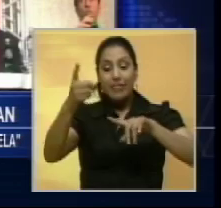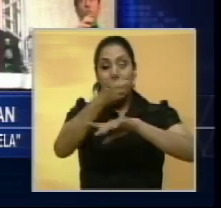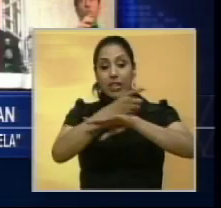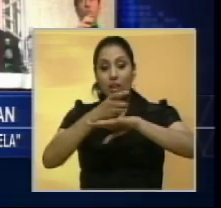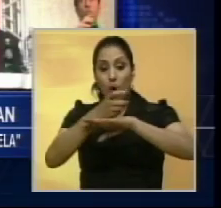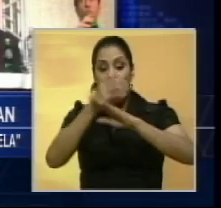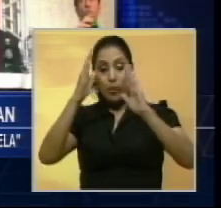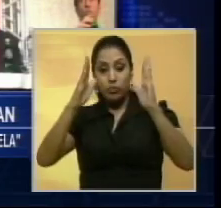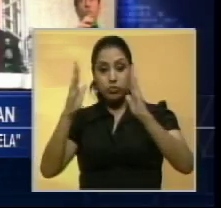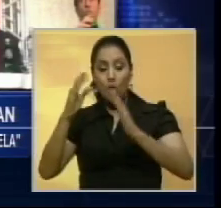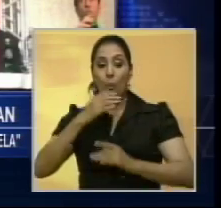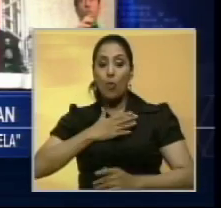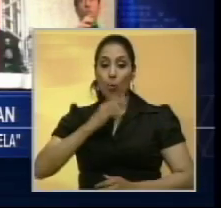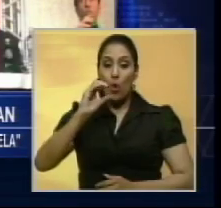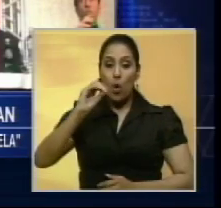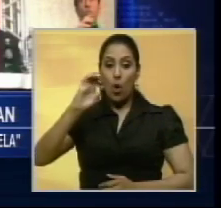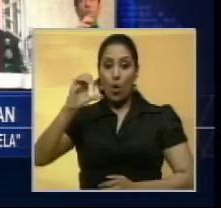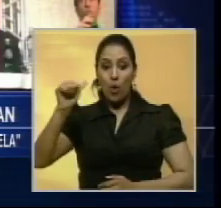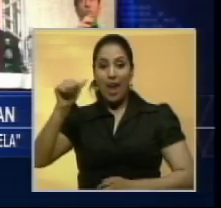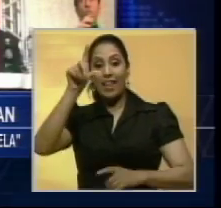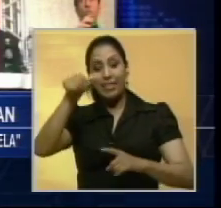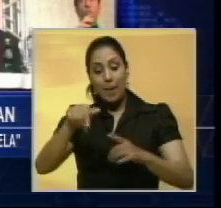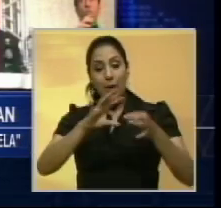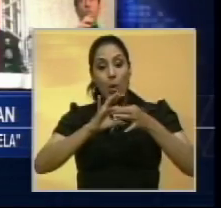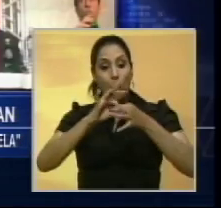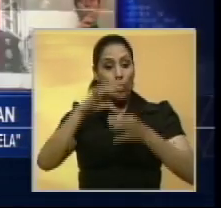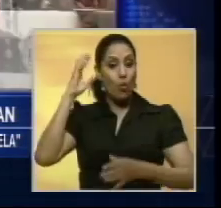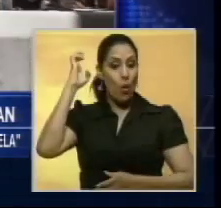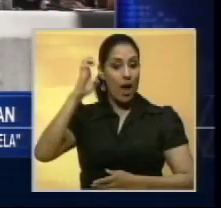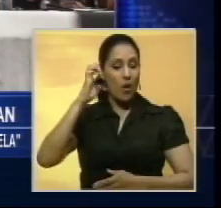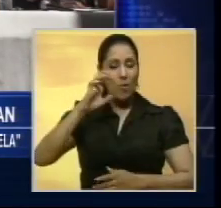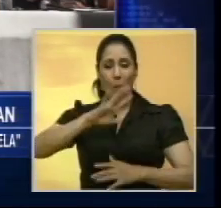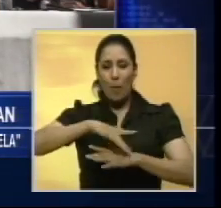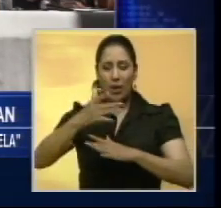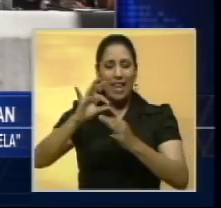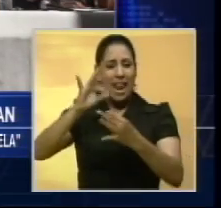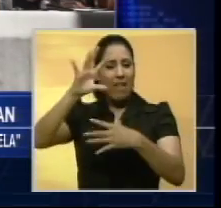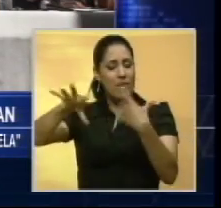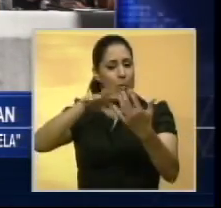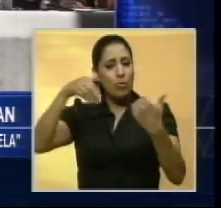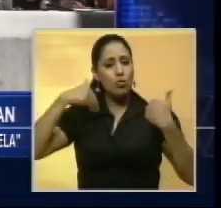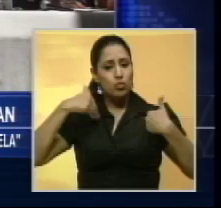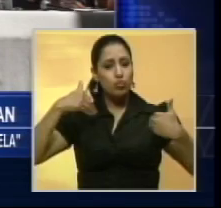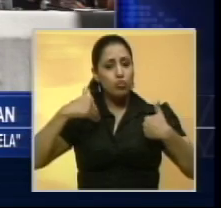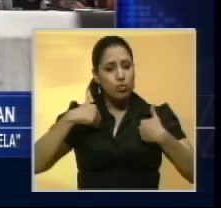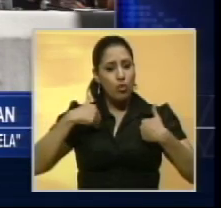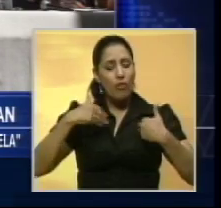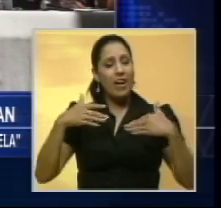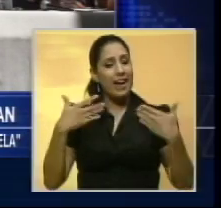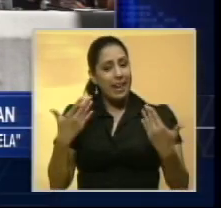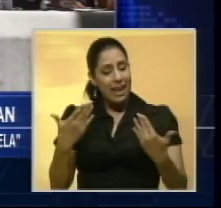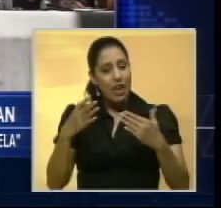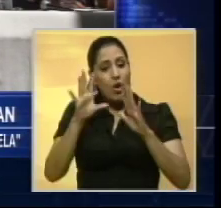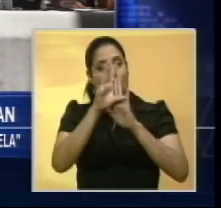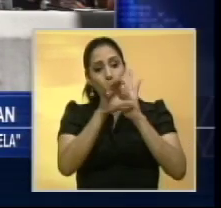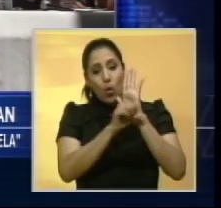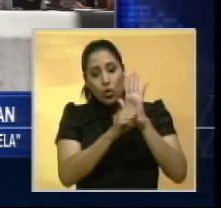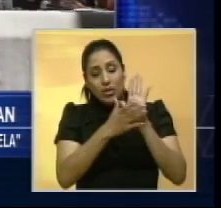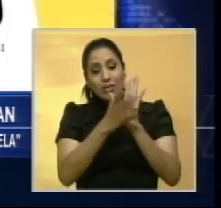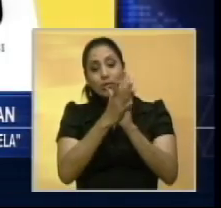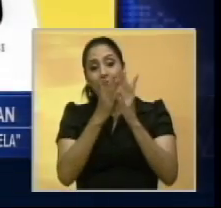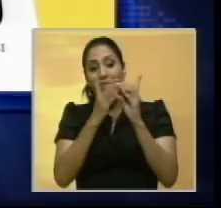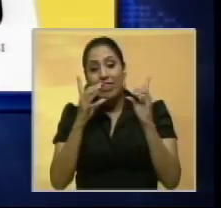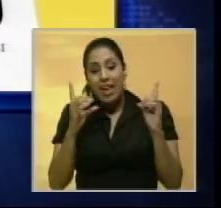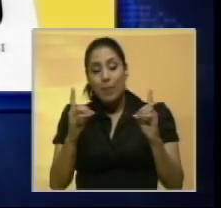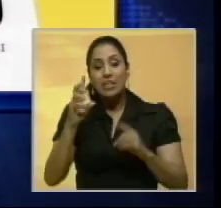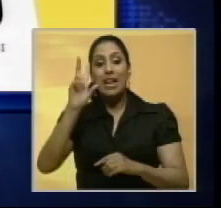la Organización de los Estados Americanos y de la Unión Europea por las alteraciones graves que hoy sufren los ordenamientos constitucionales y